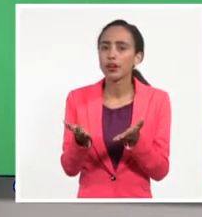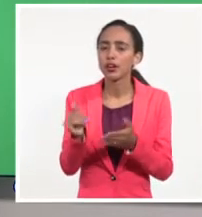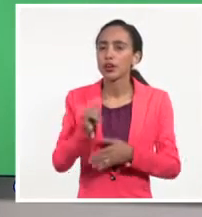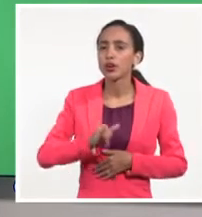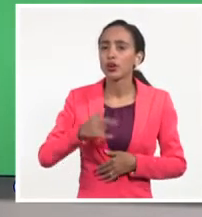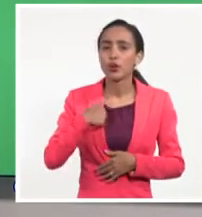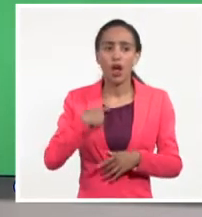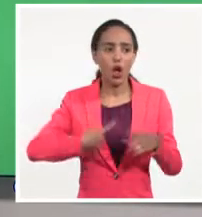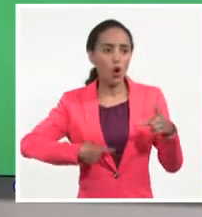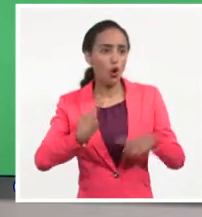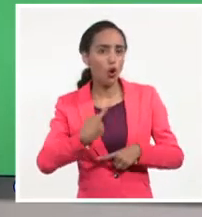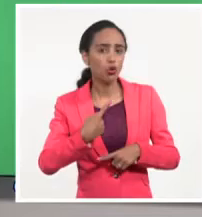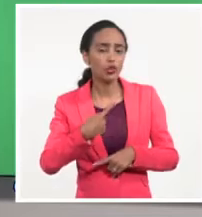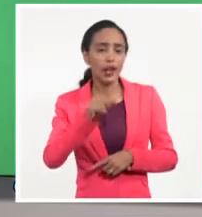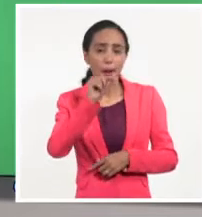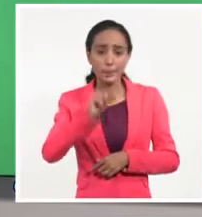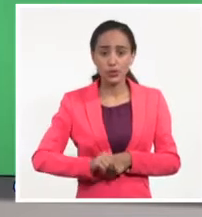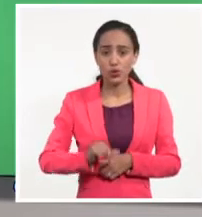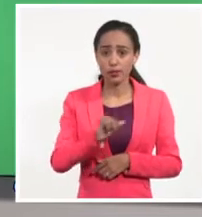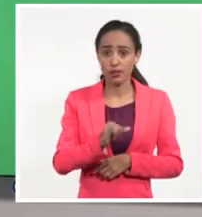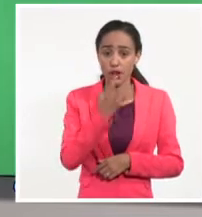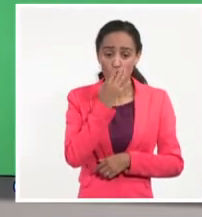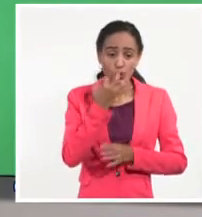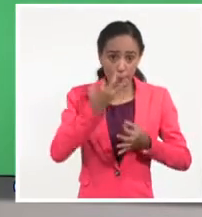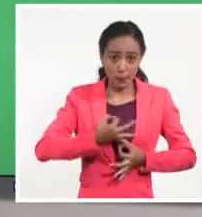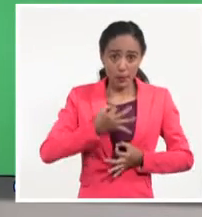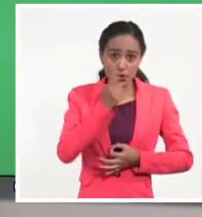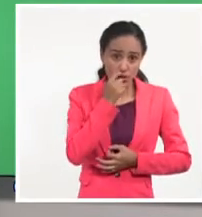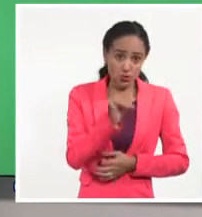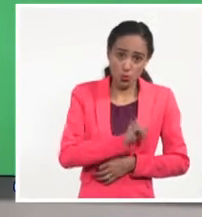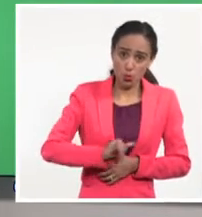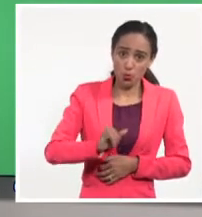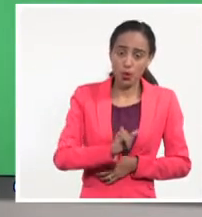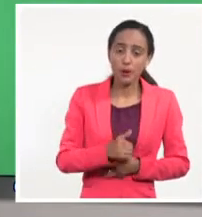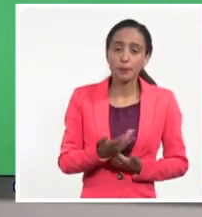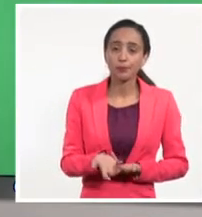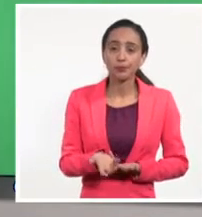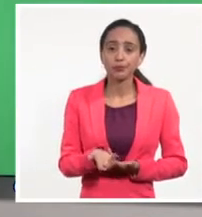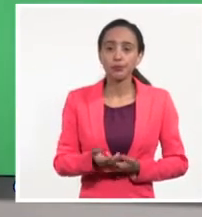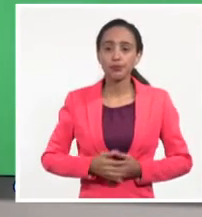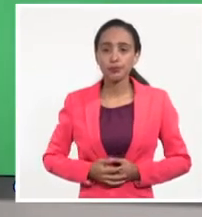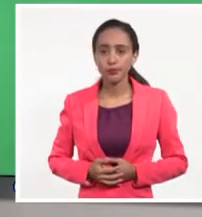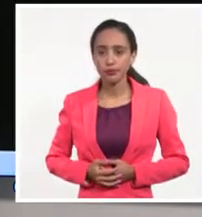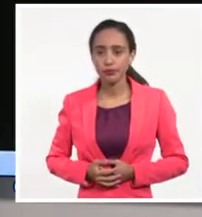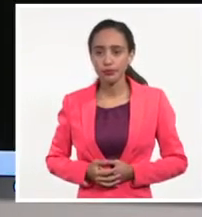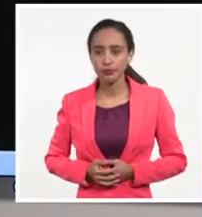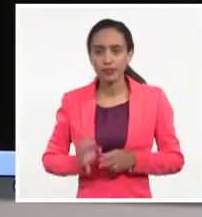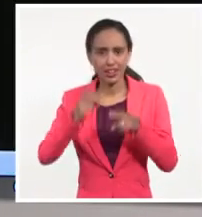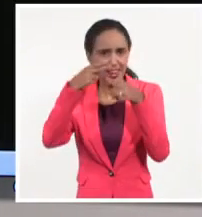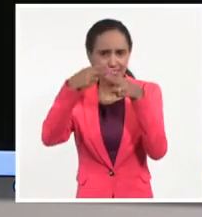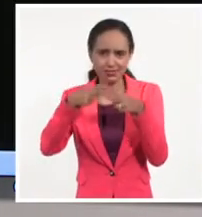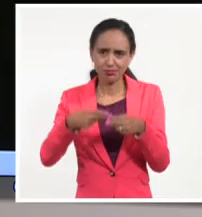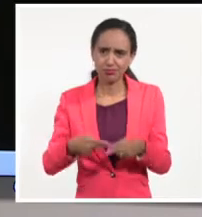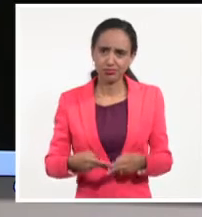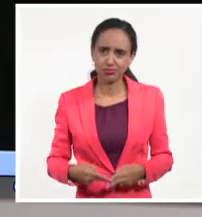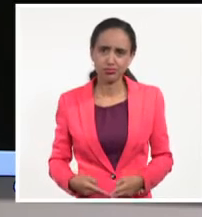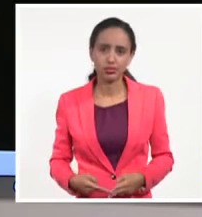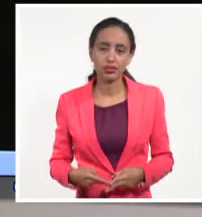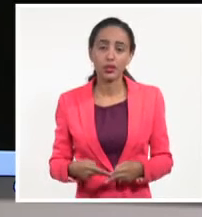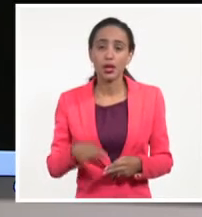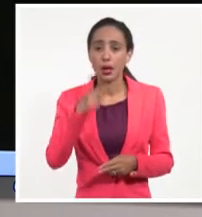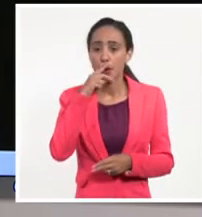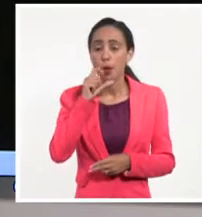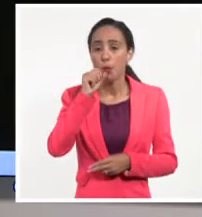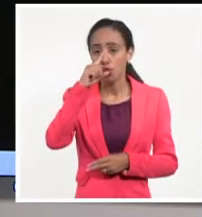la transfobia. Esta señora ha sido elegida senadora por el Distrito Federal, también bolsonarista. La lista sigue. Bolsonaro